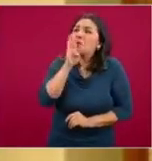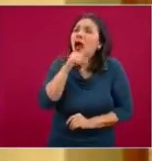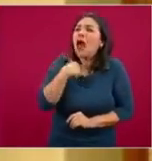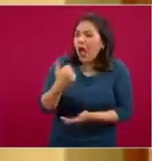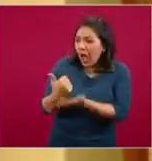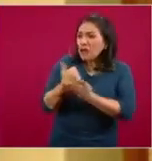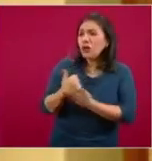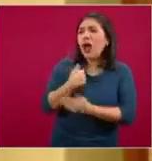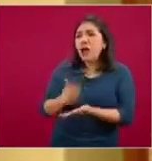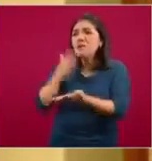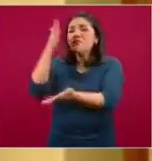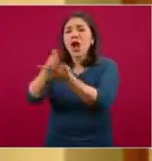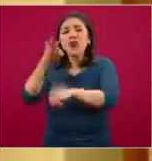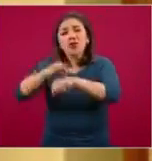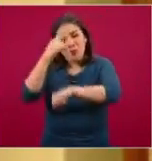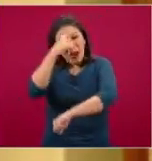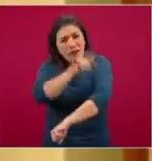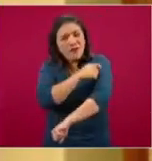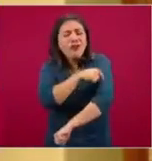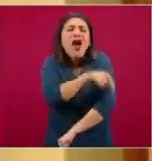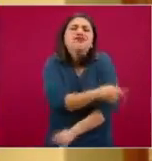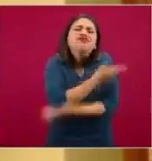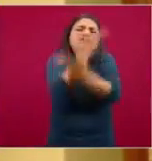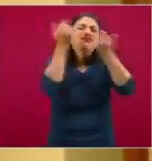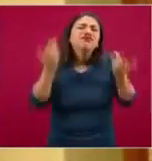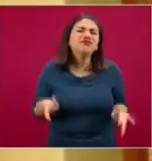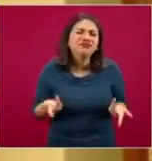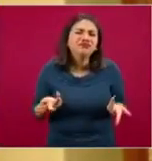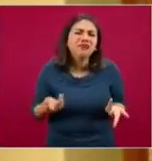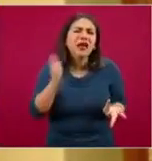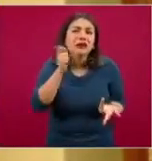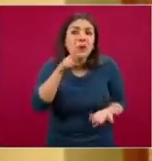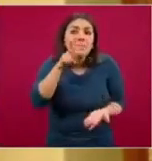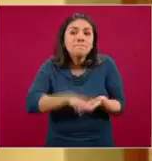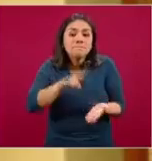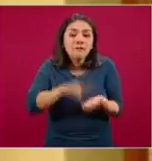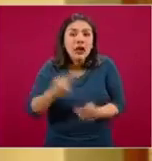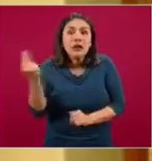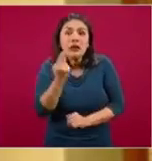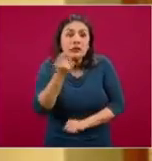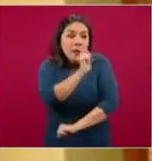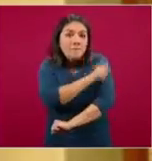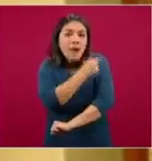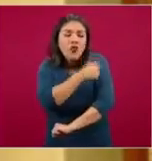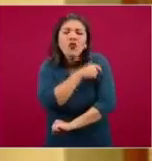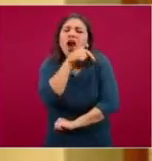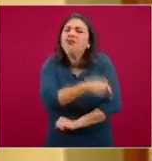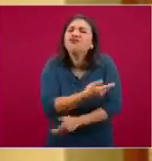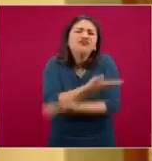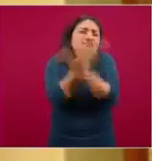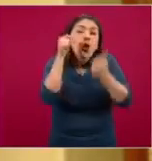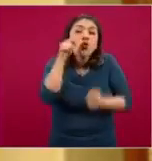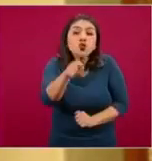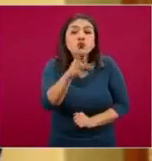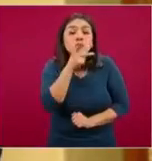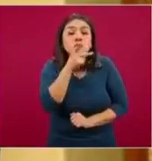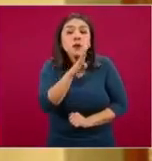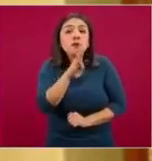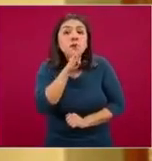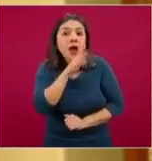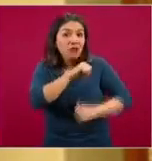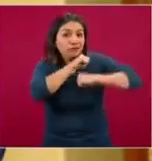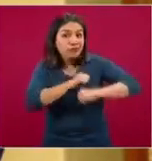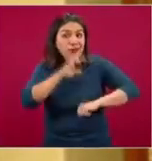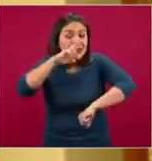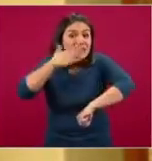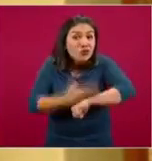pueden en su momento saber o tener conciencia del significado y la importancia de la vacuna. Son ustedes como padres o ustedes como tutores